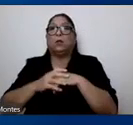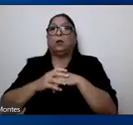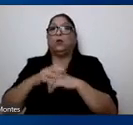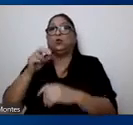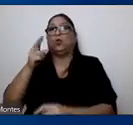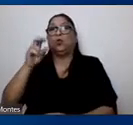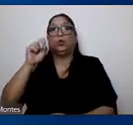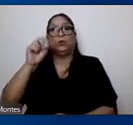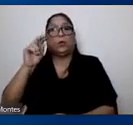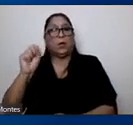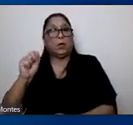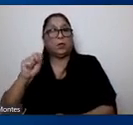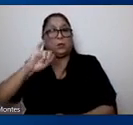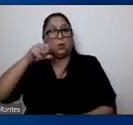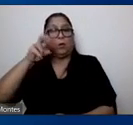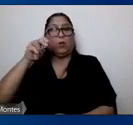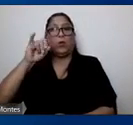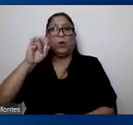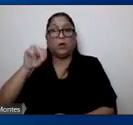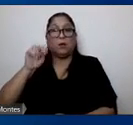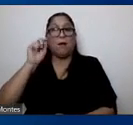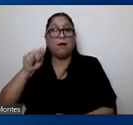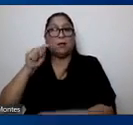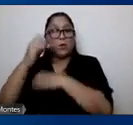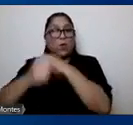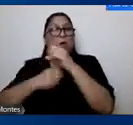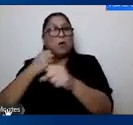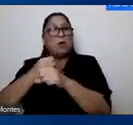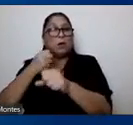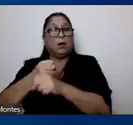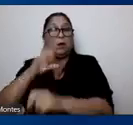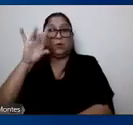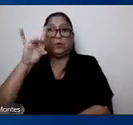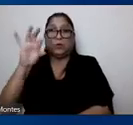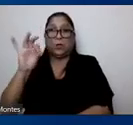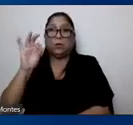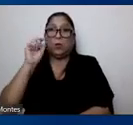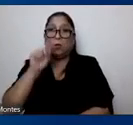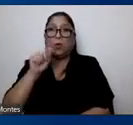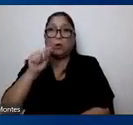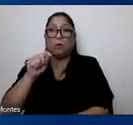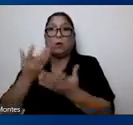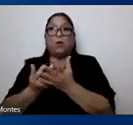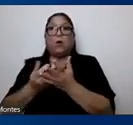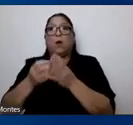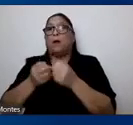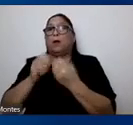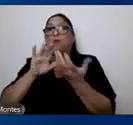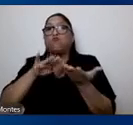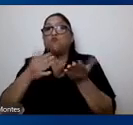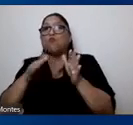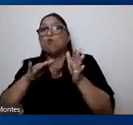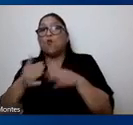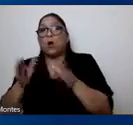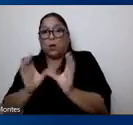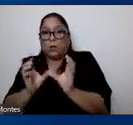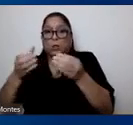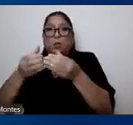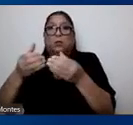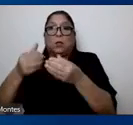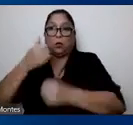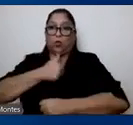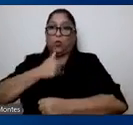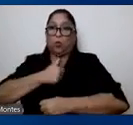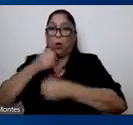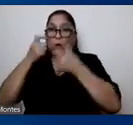Junín. Esto fue ocurrido pues en el año 89, donde pierden la vida miembros de esta orden que